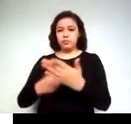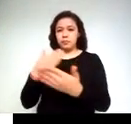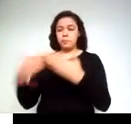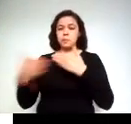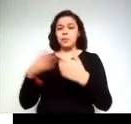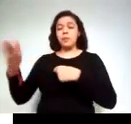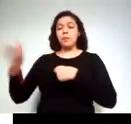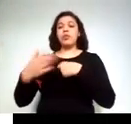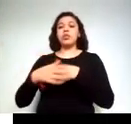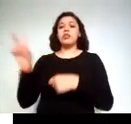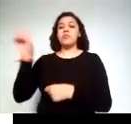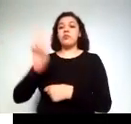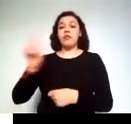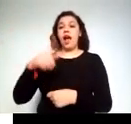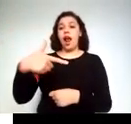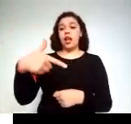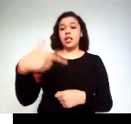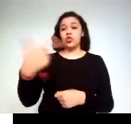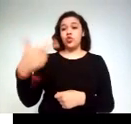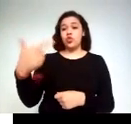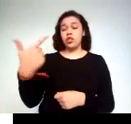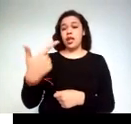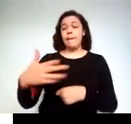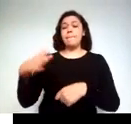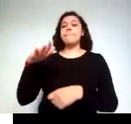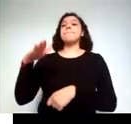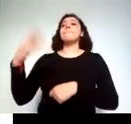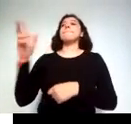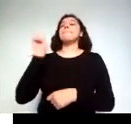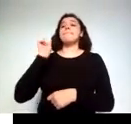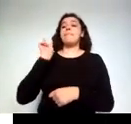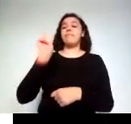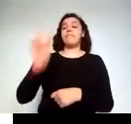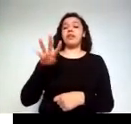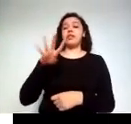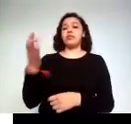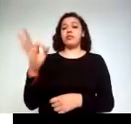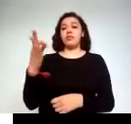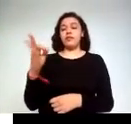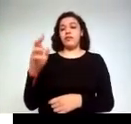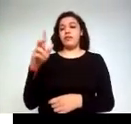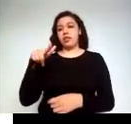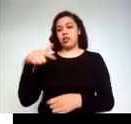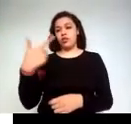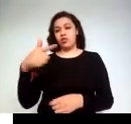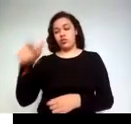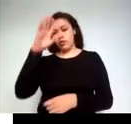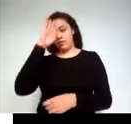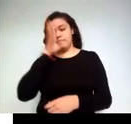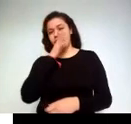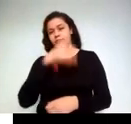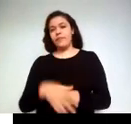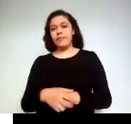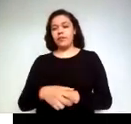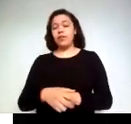viernes a las 12 horas, el próximo viernes 19 de febrero a las 12 horas. Y ahora sí, muchísimas gracias a todos por su